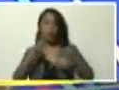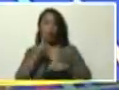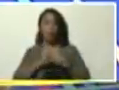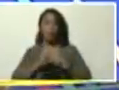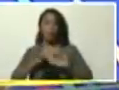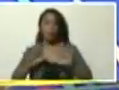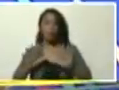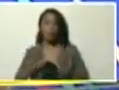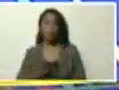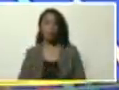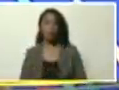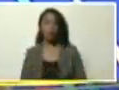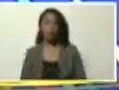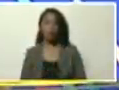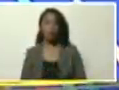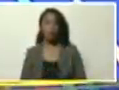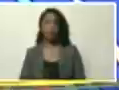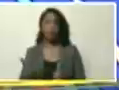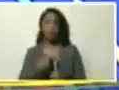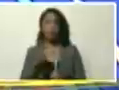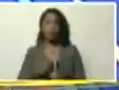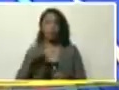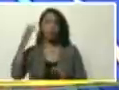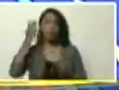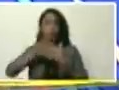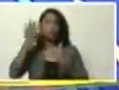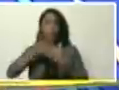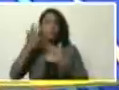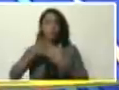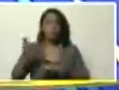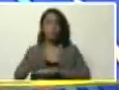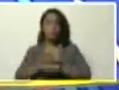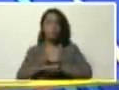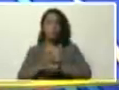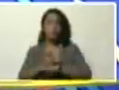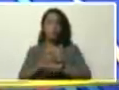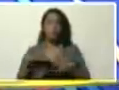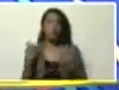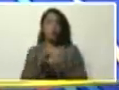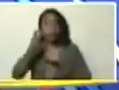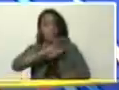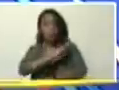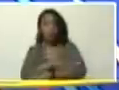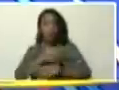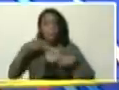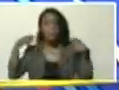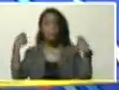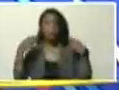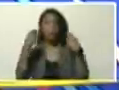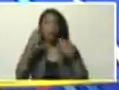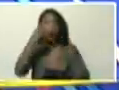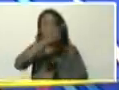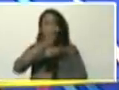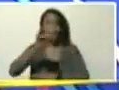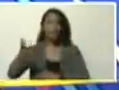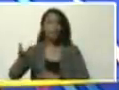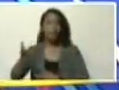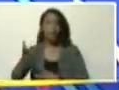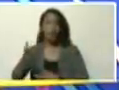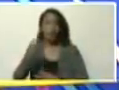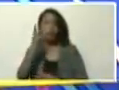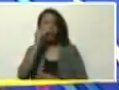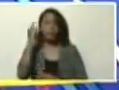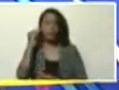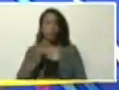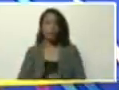1x10 como principal instrumento de gobierno con el poder popular, con los ciudadanos, con la